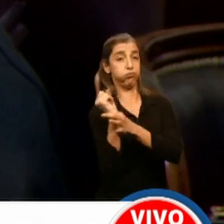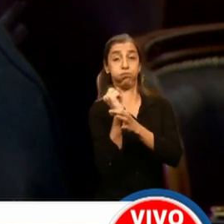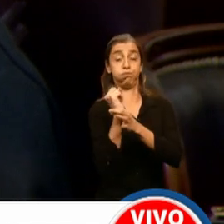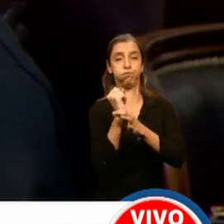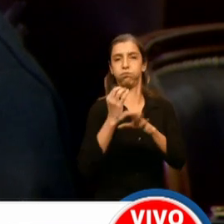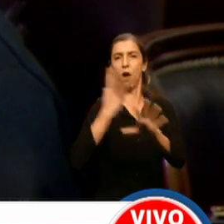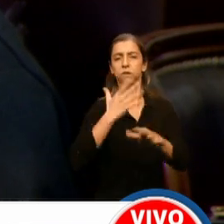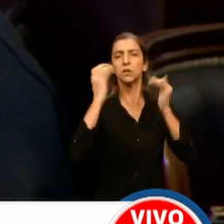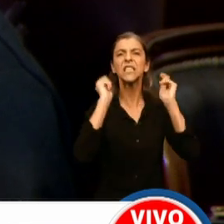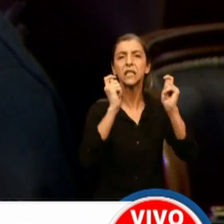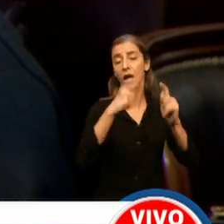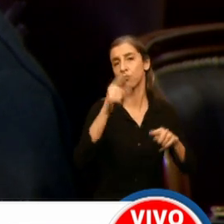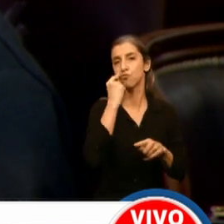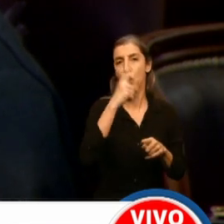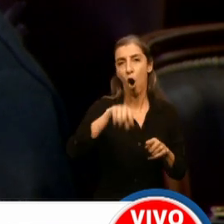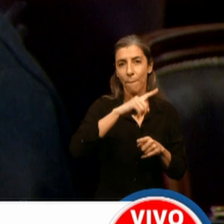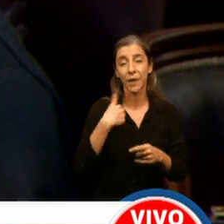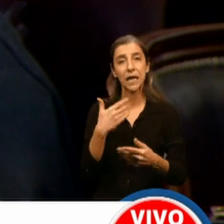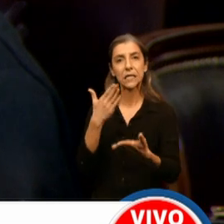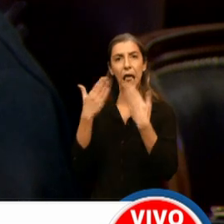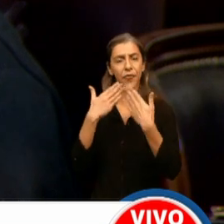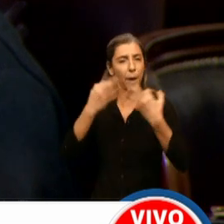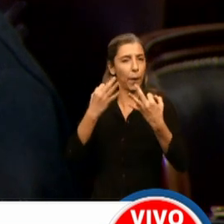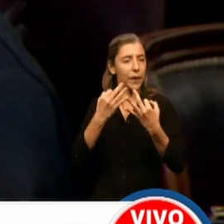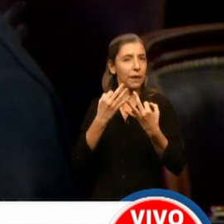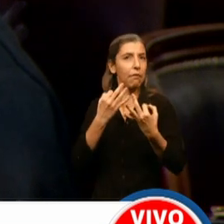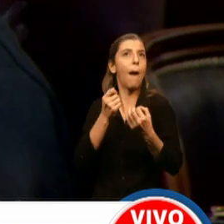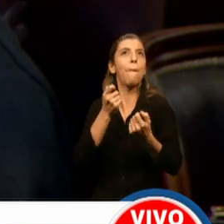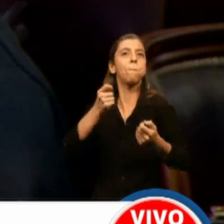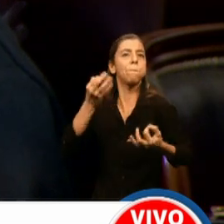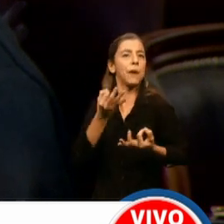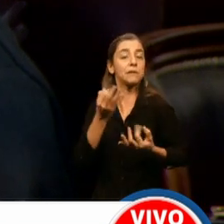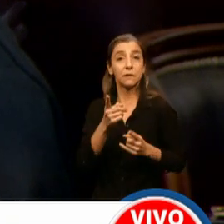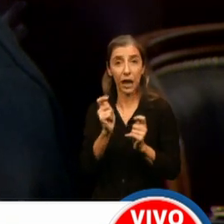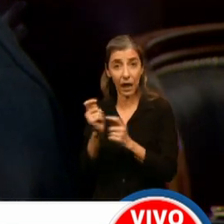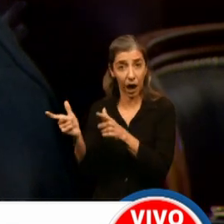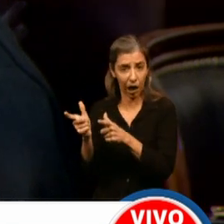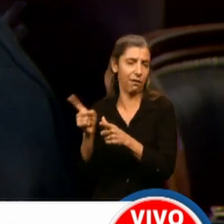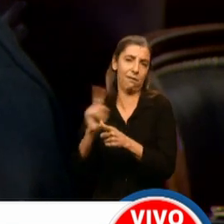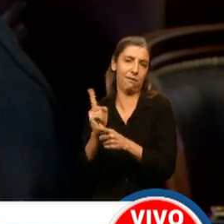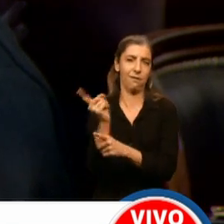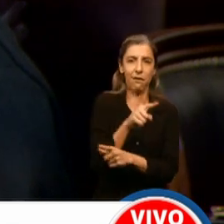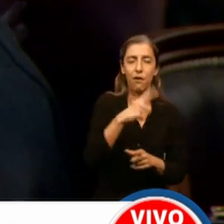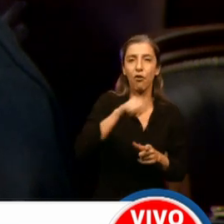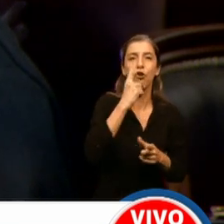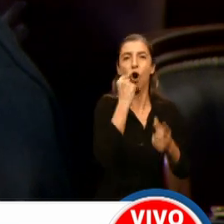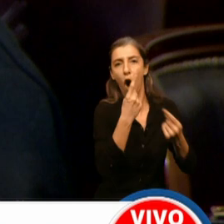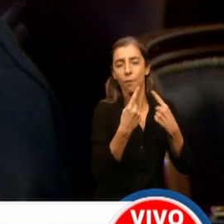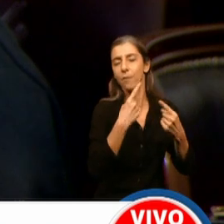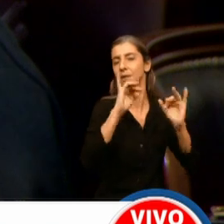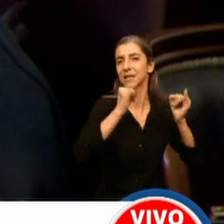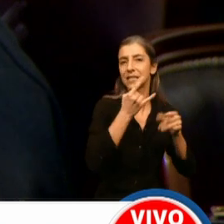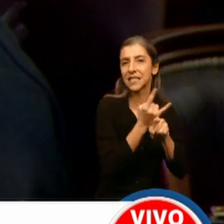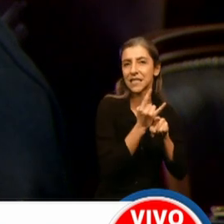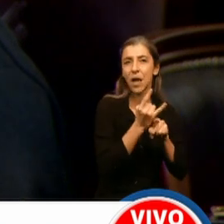cuando hay entrevistas exclusivas las mujeres no accedemos una exclusión que produjo dos fenómenos inevitables incontrolables y